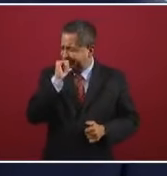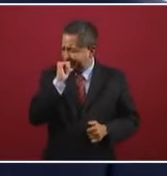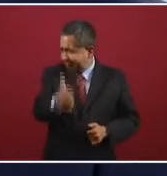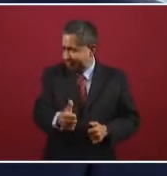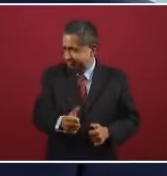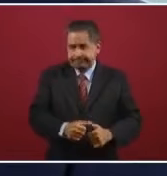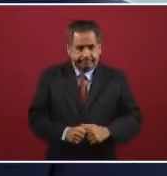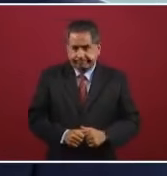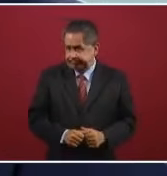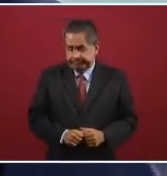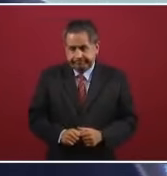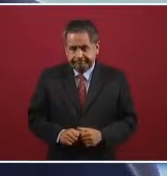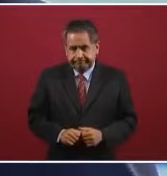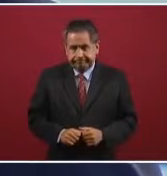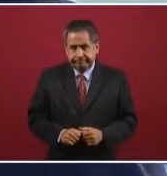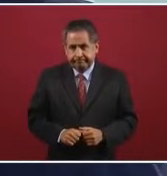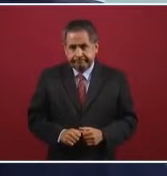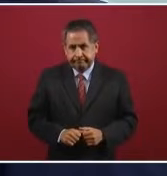Entonces,